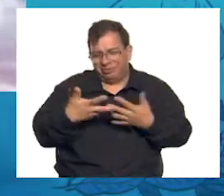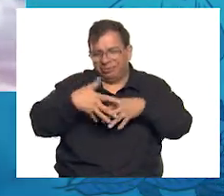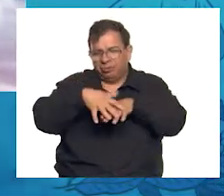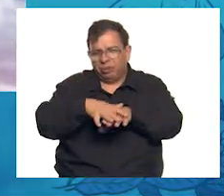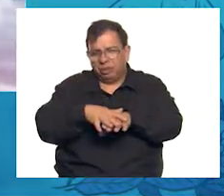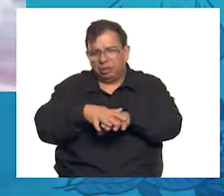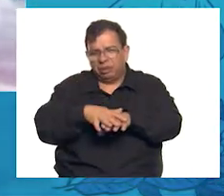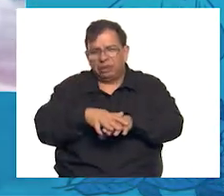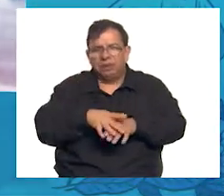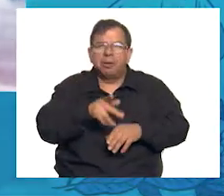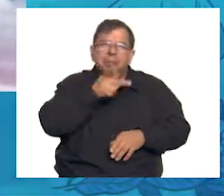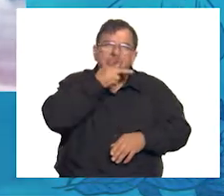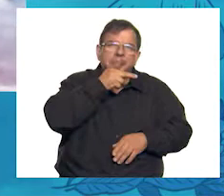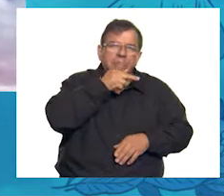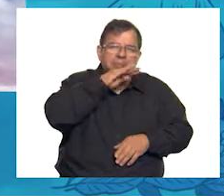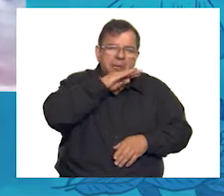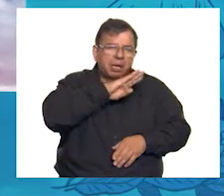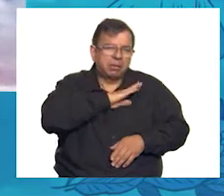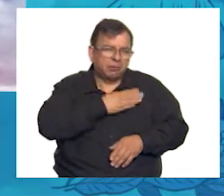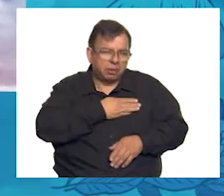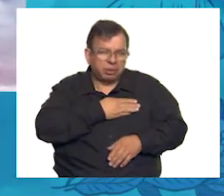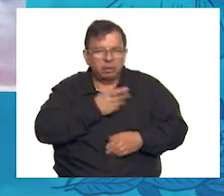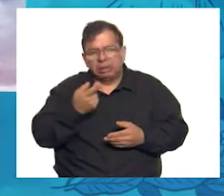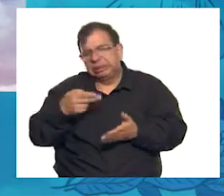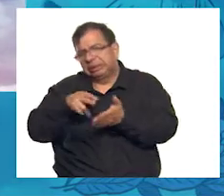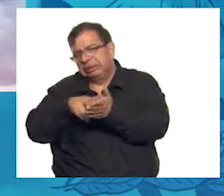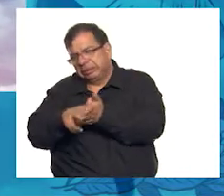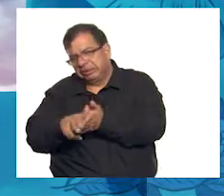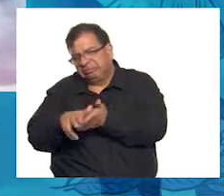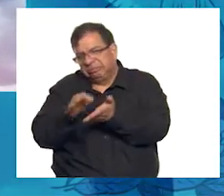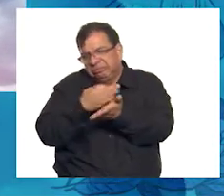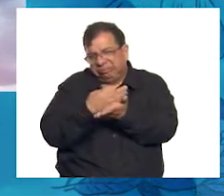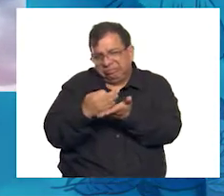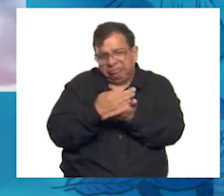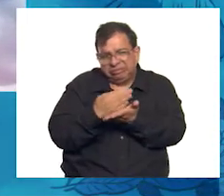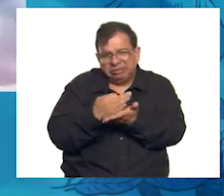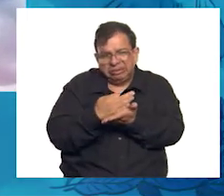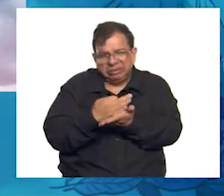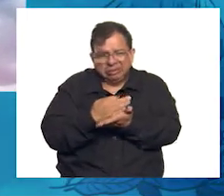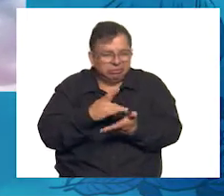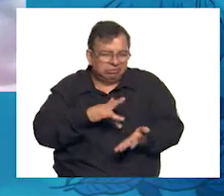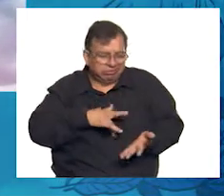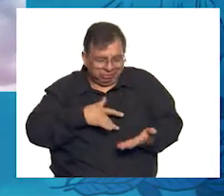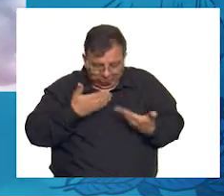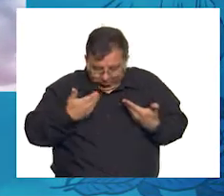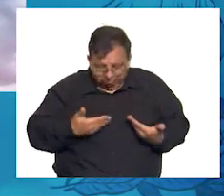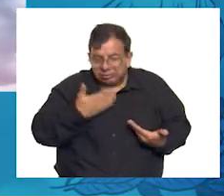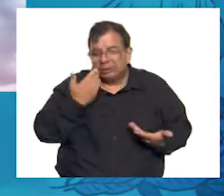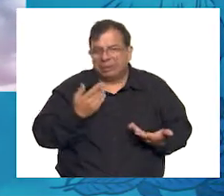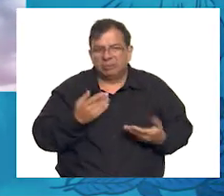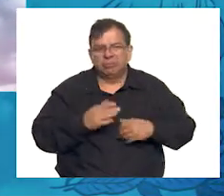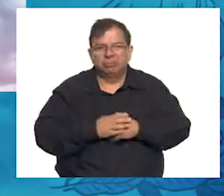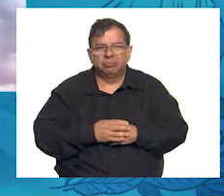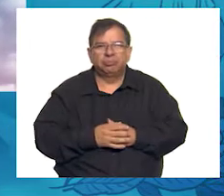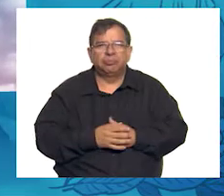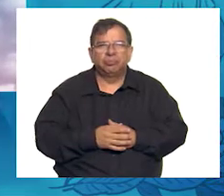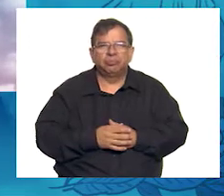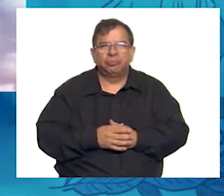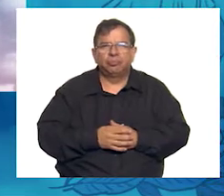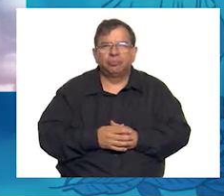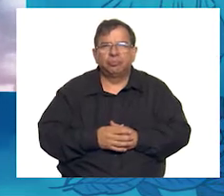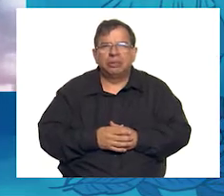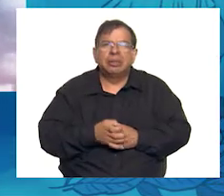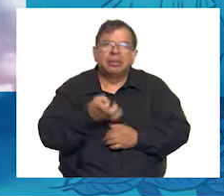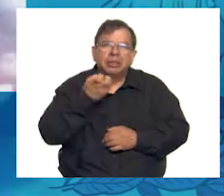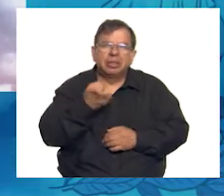persona española y una negra, y por ello no se sentía bien consigo misma. Por esta